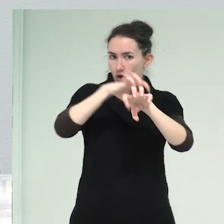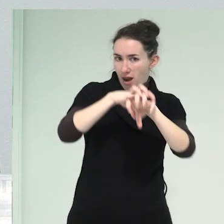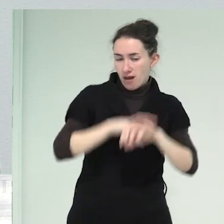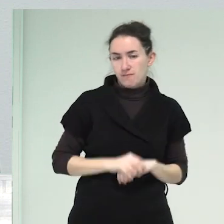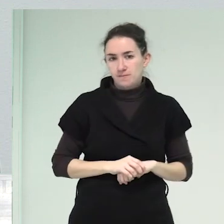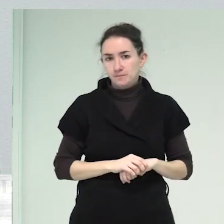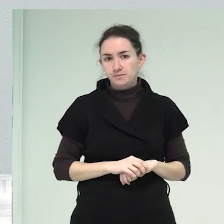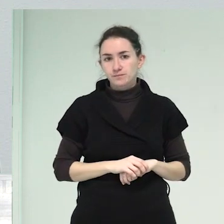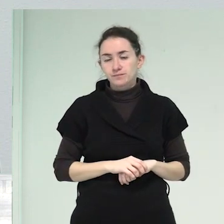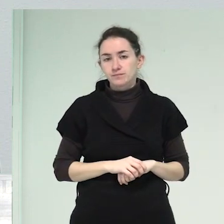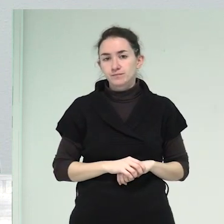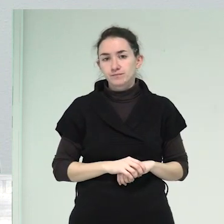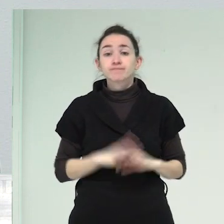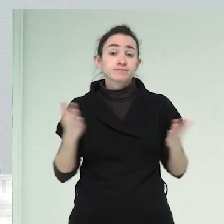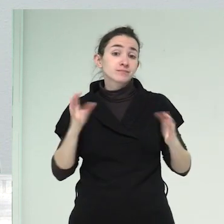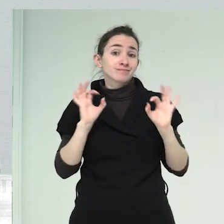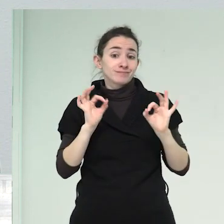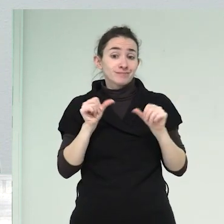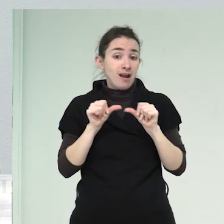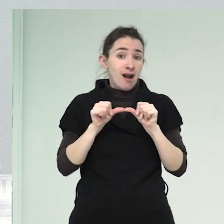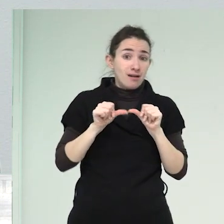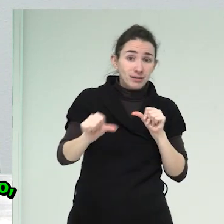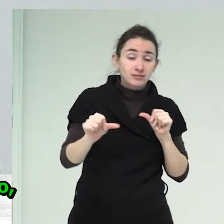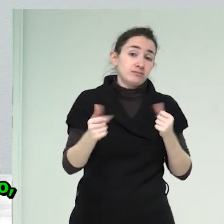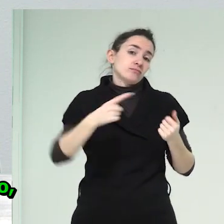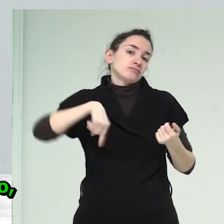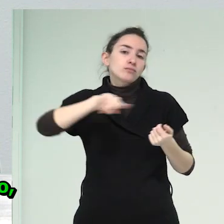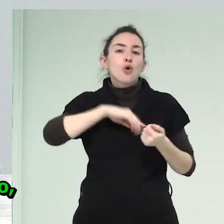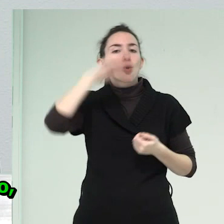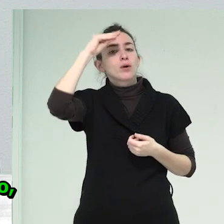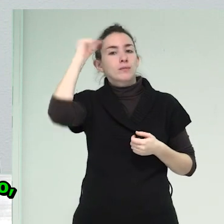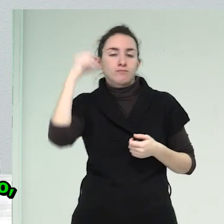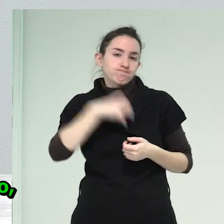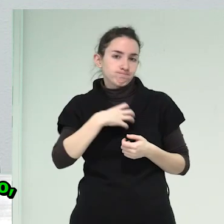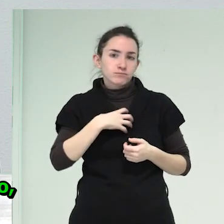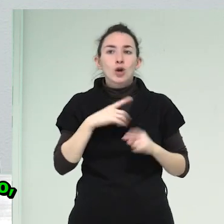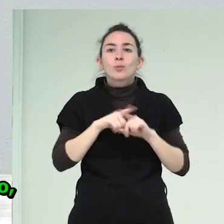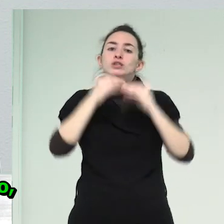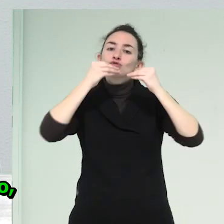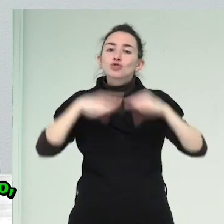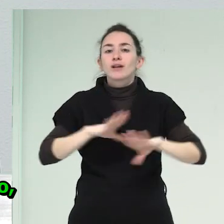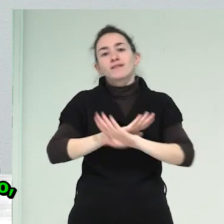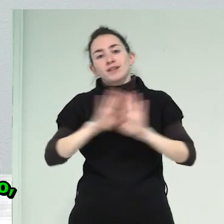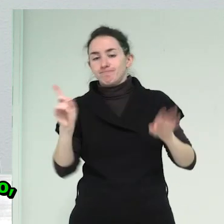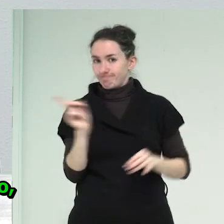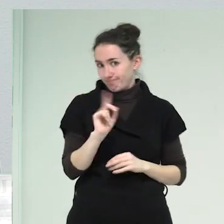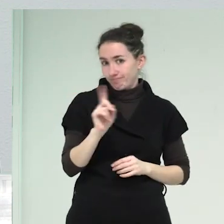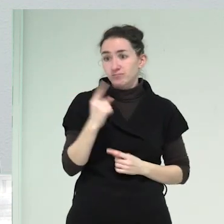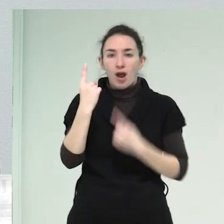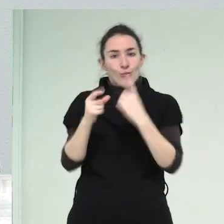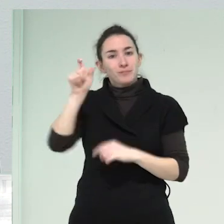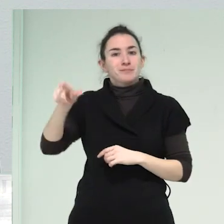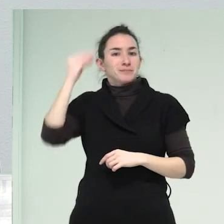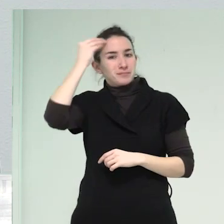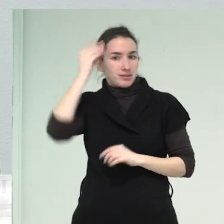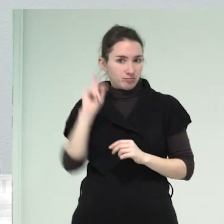Bueno, a partir de esto, no podemos olvidar tampoco y creer que la historia se ha acabado, como algunas personas piensan, ¿no? Sino